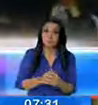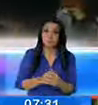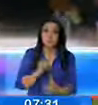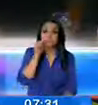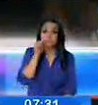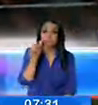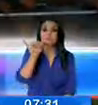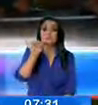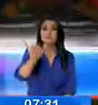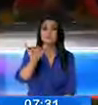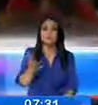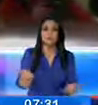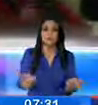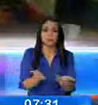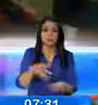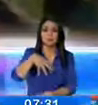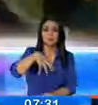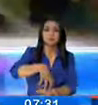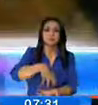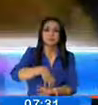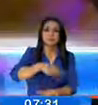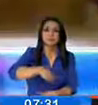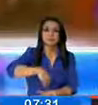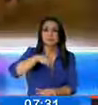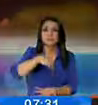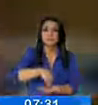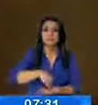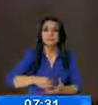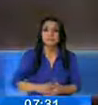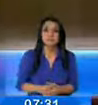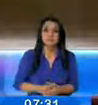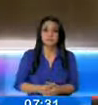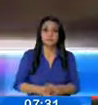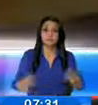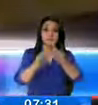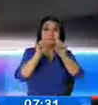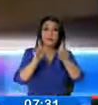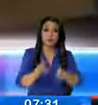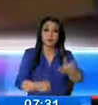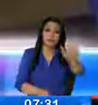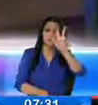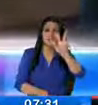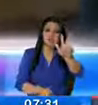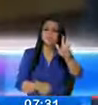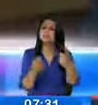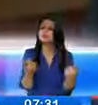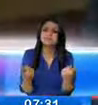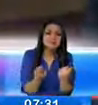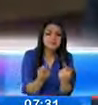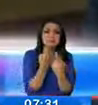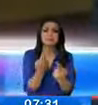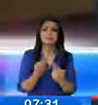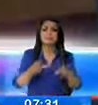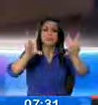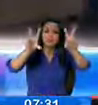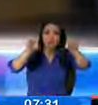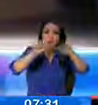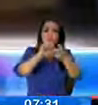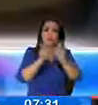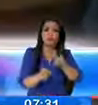se dirigirá a la provincia de Manabí. ¿A la pregunta 3, dile? ¡No! ¿A la pregunta 2,